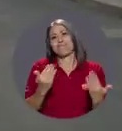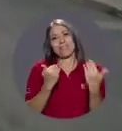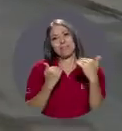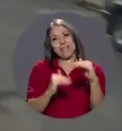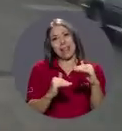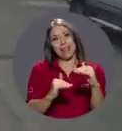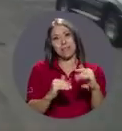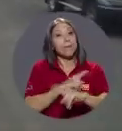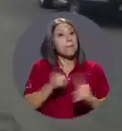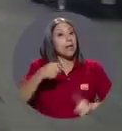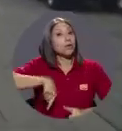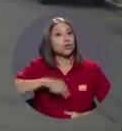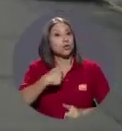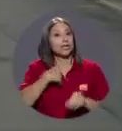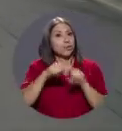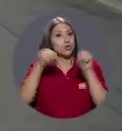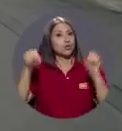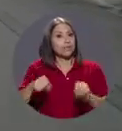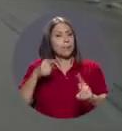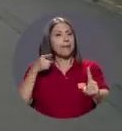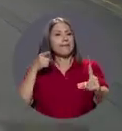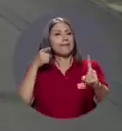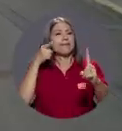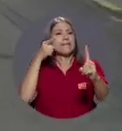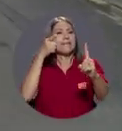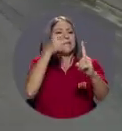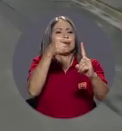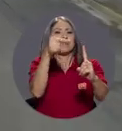limitada. Con el sistema que aspiramos,